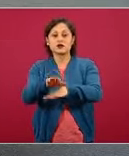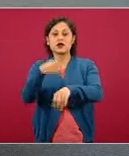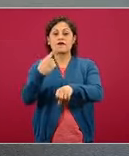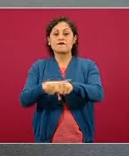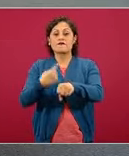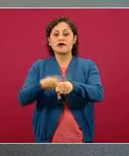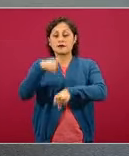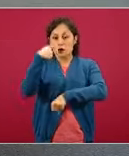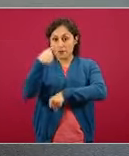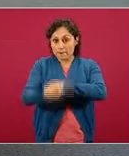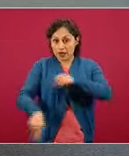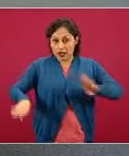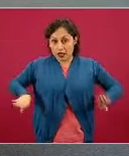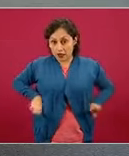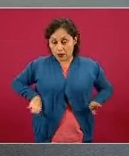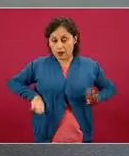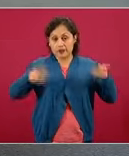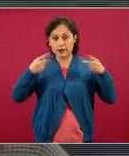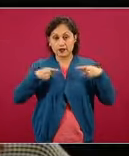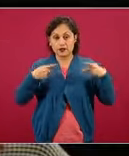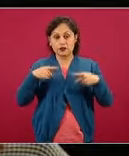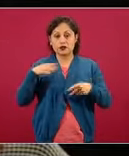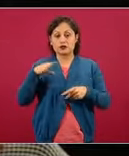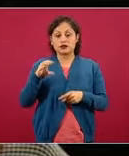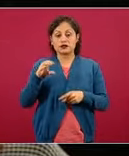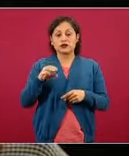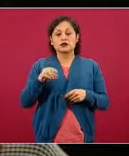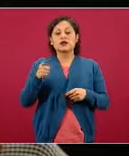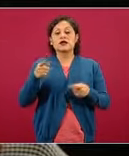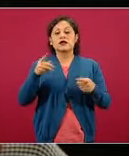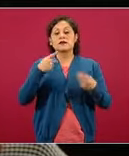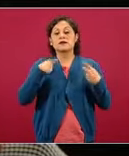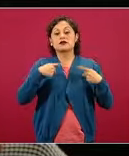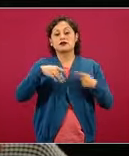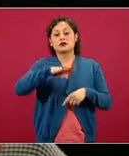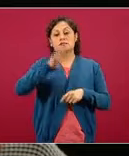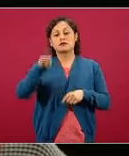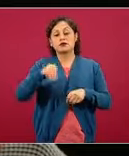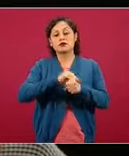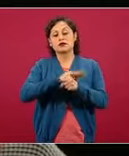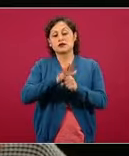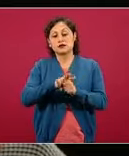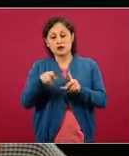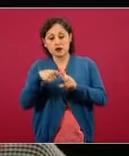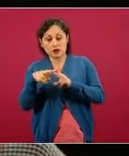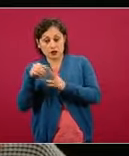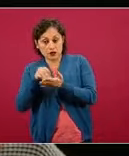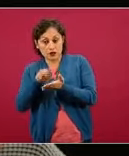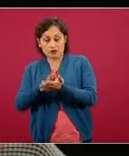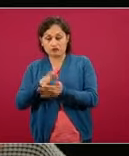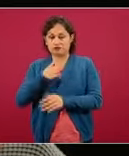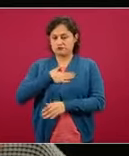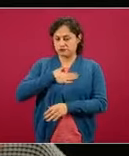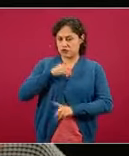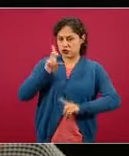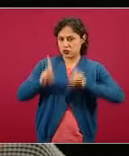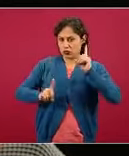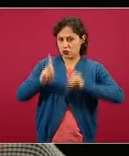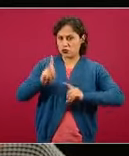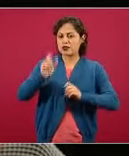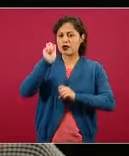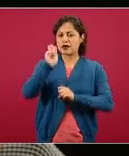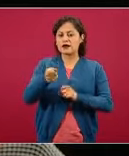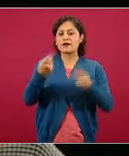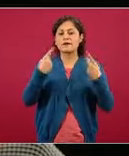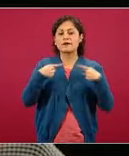Gracias, perdón. Sobre las comorbilidades y las muertes por COVID en las estadísticas. La duda es si las muertes, si